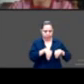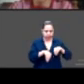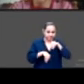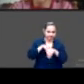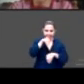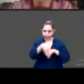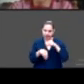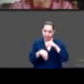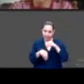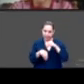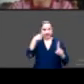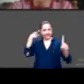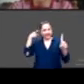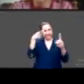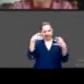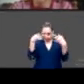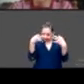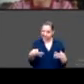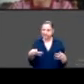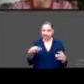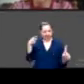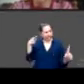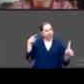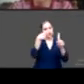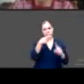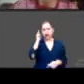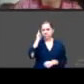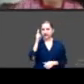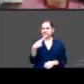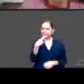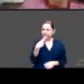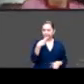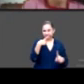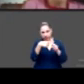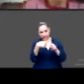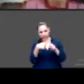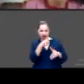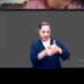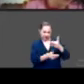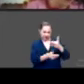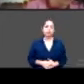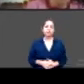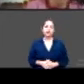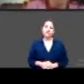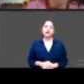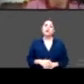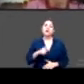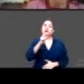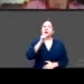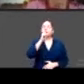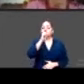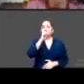estrategia y ser más exitosos pero ahora estamos viviendo un momento que seguramente nos va a presentar todavía retos más